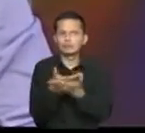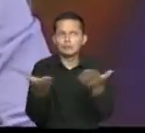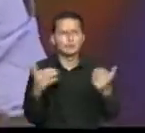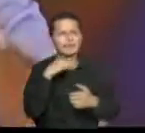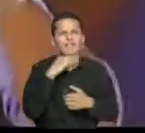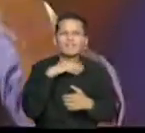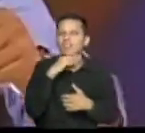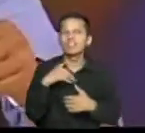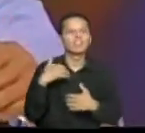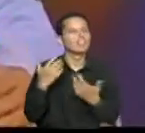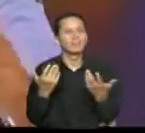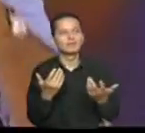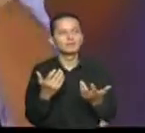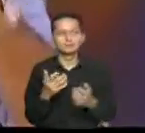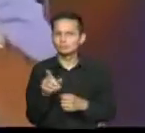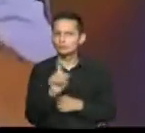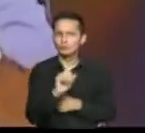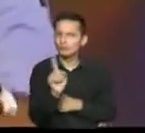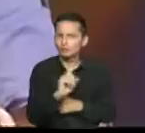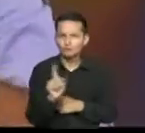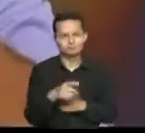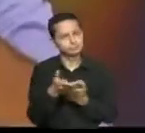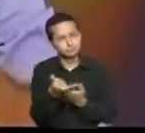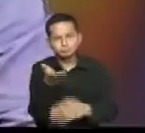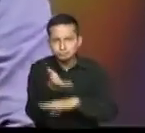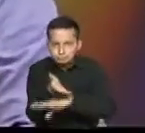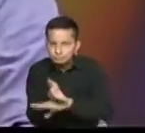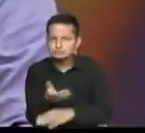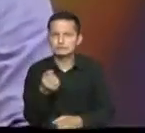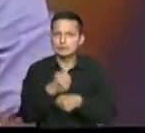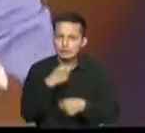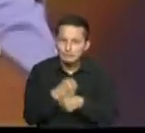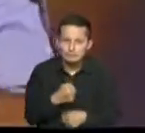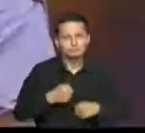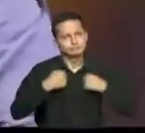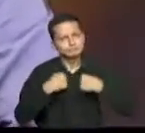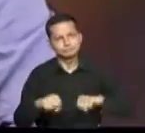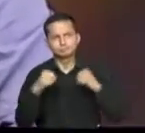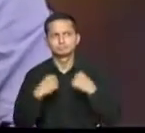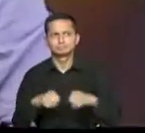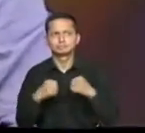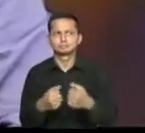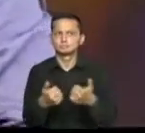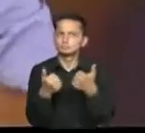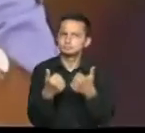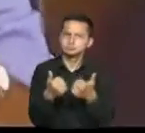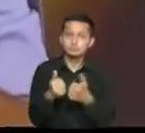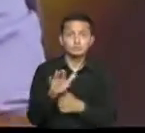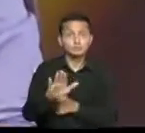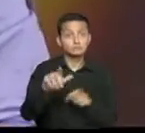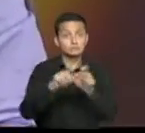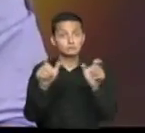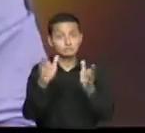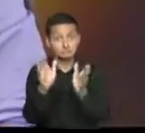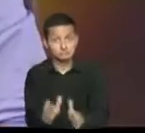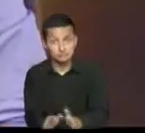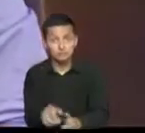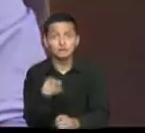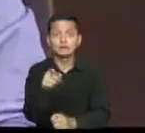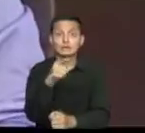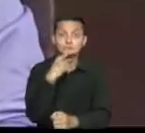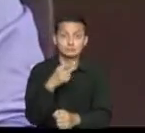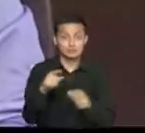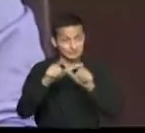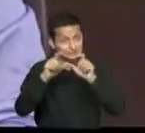quejan. Siempre proponen, trabajan más, se esfuerzan y ese es el tipo de empresarios que además, dicho sea de paso, la pequeña y